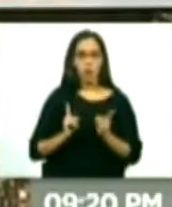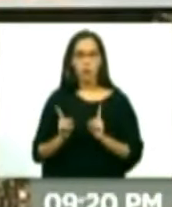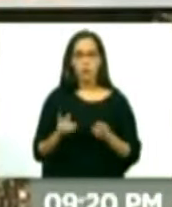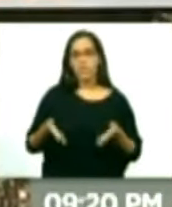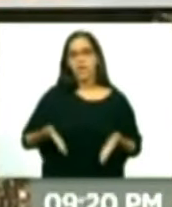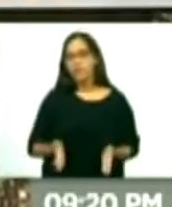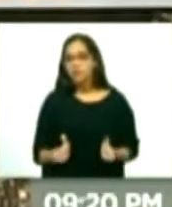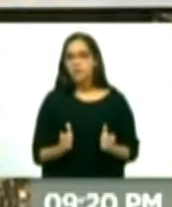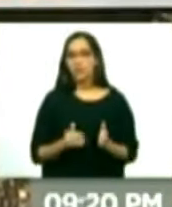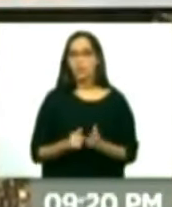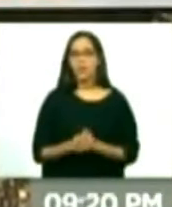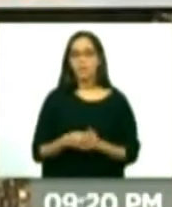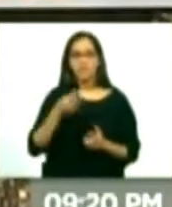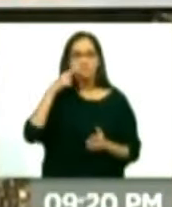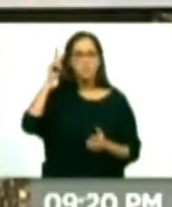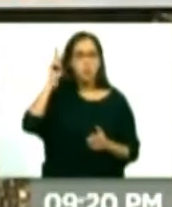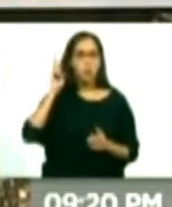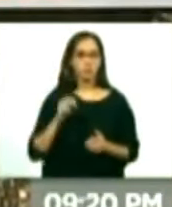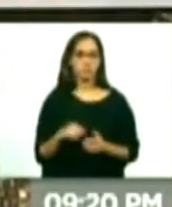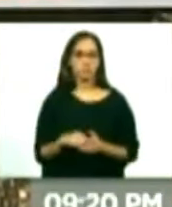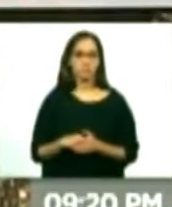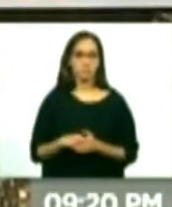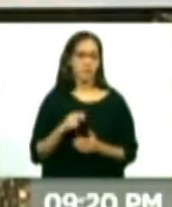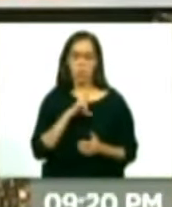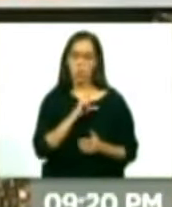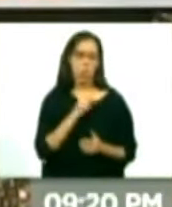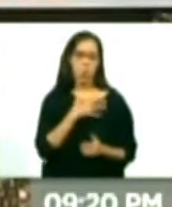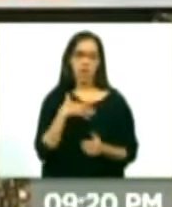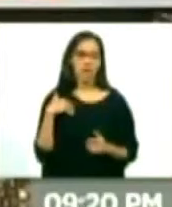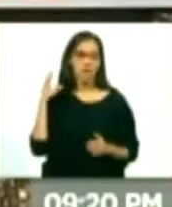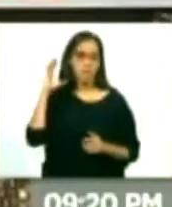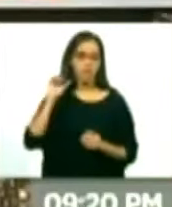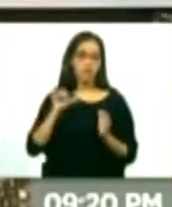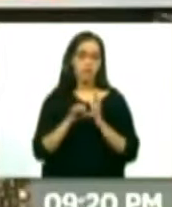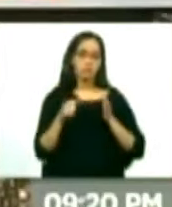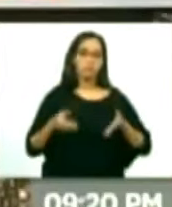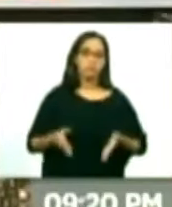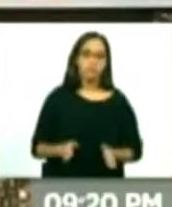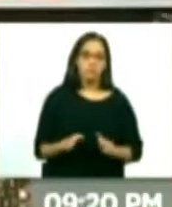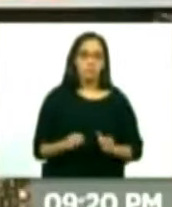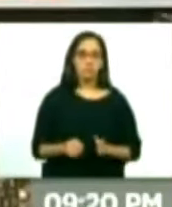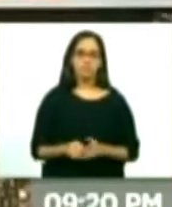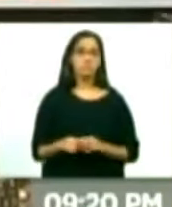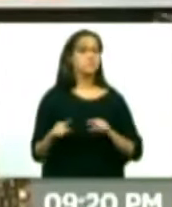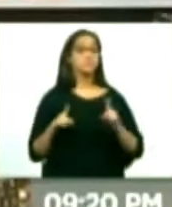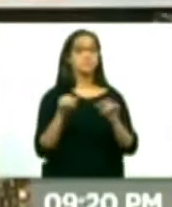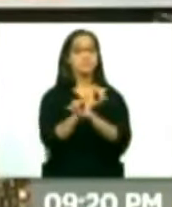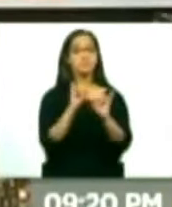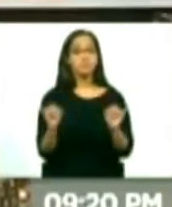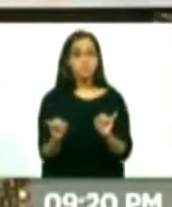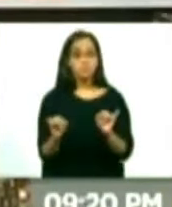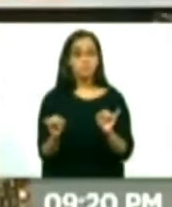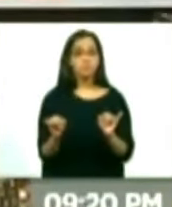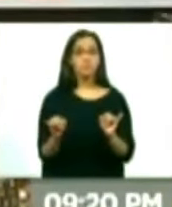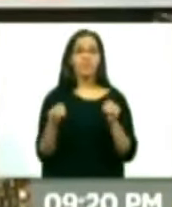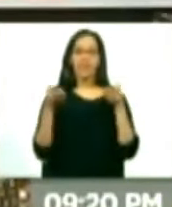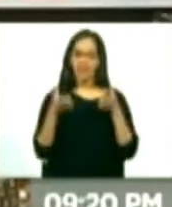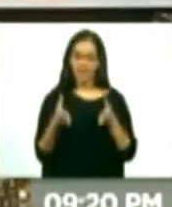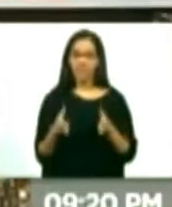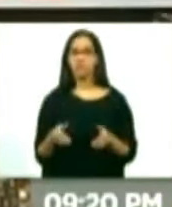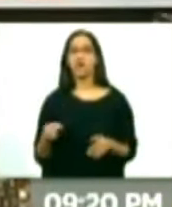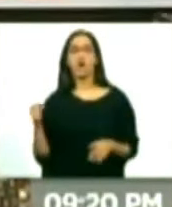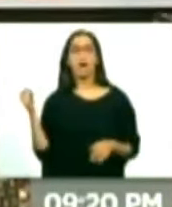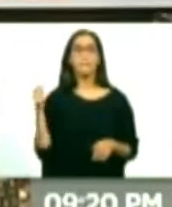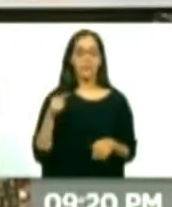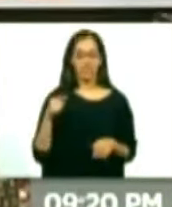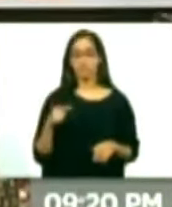nacieron para ser sinvergüenza, pues, para no querer la patria donde nacieron. Pero al final, esos serán los menos, y